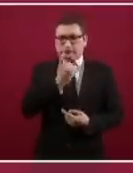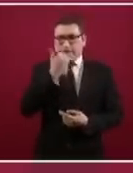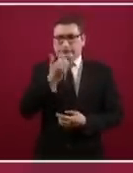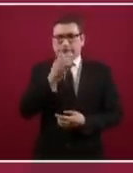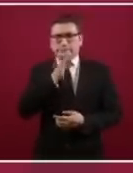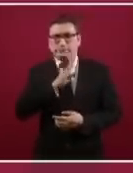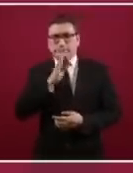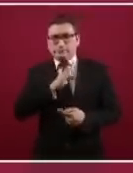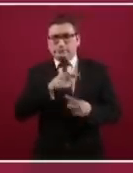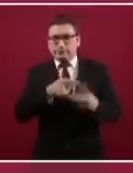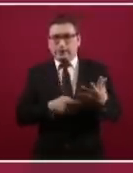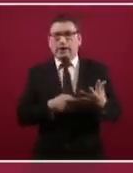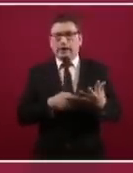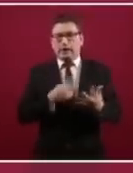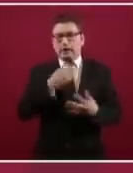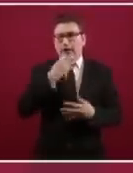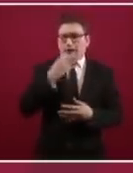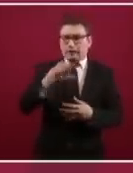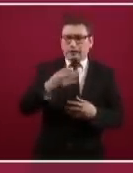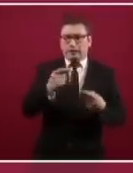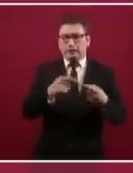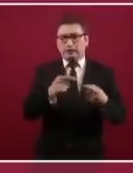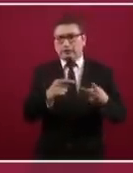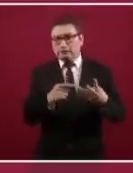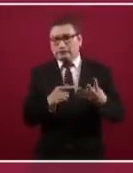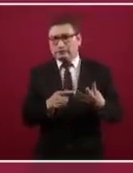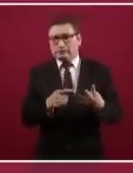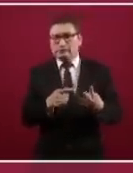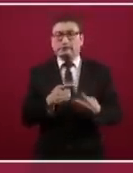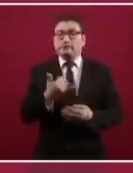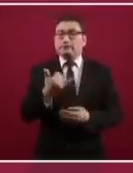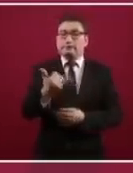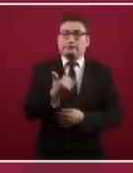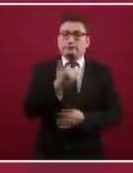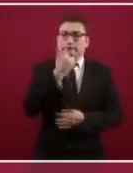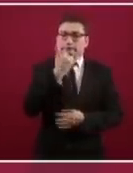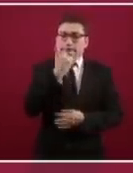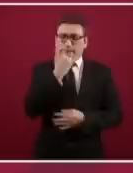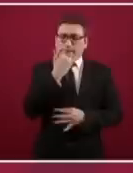equivoqué en esto y ofrezco